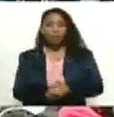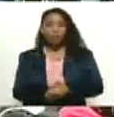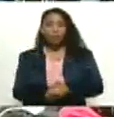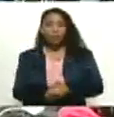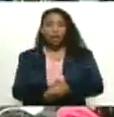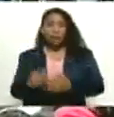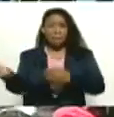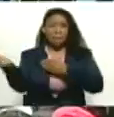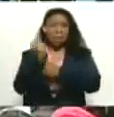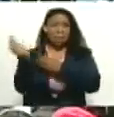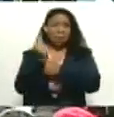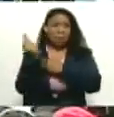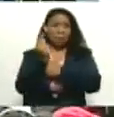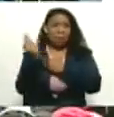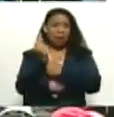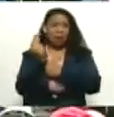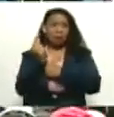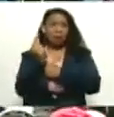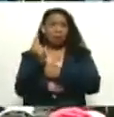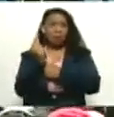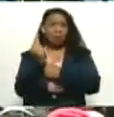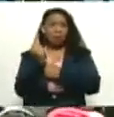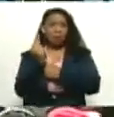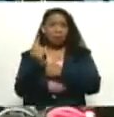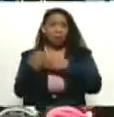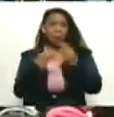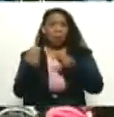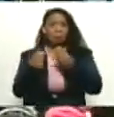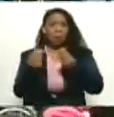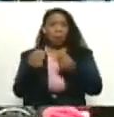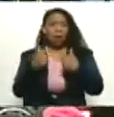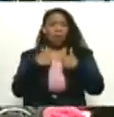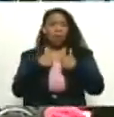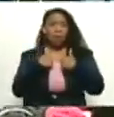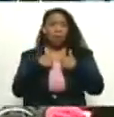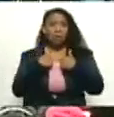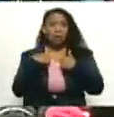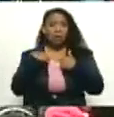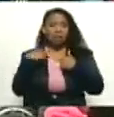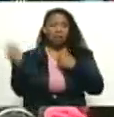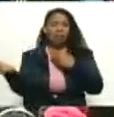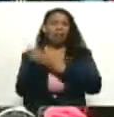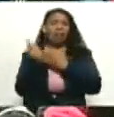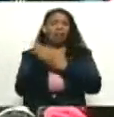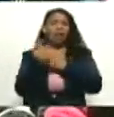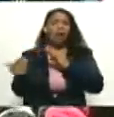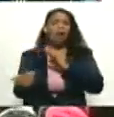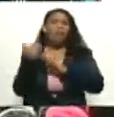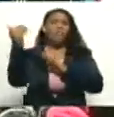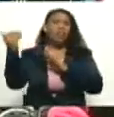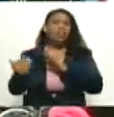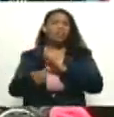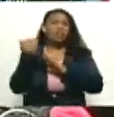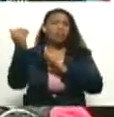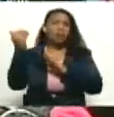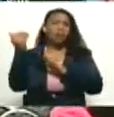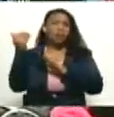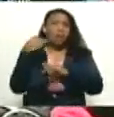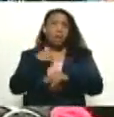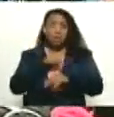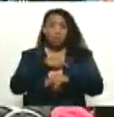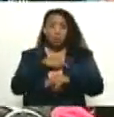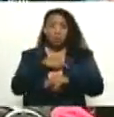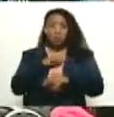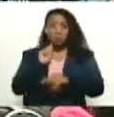¿no? Como que yo esos insultos le resbalan a uno. Le hemos dicho a